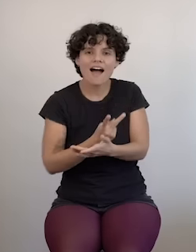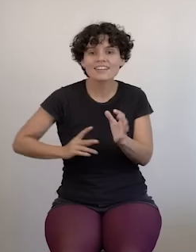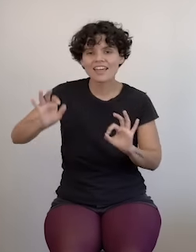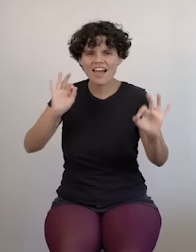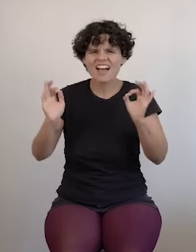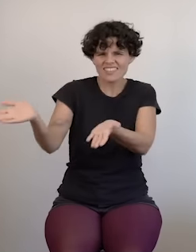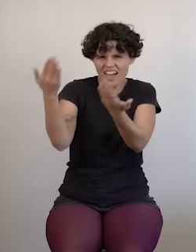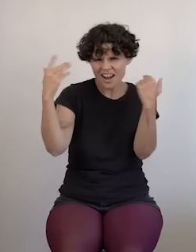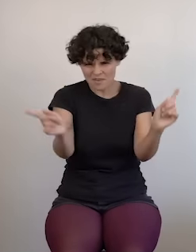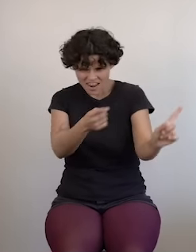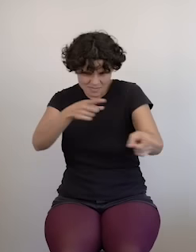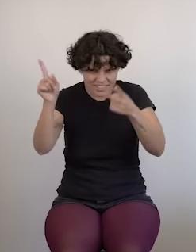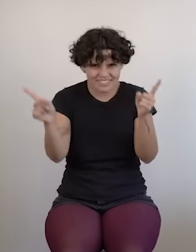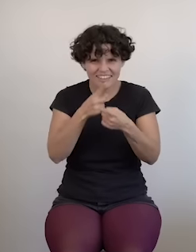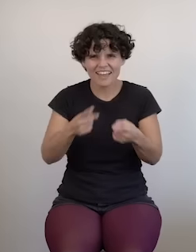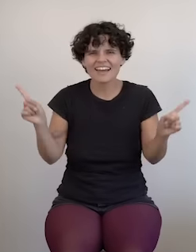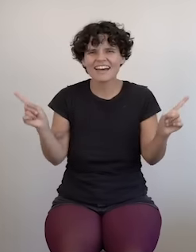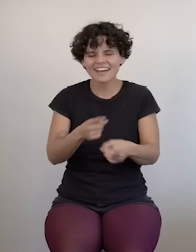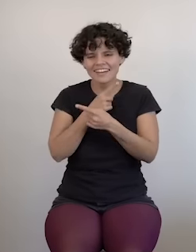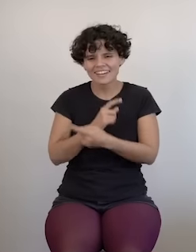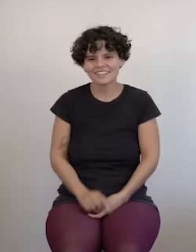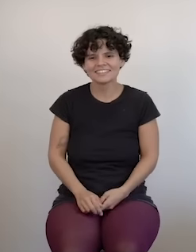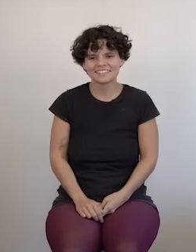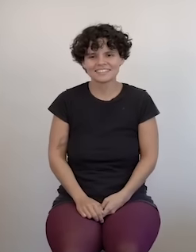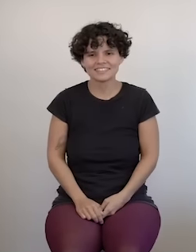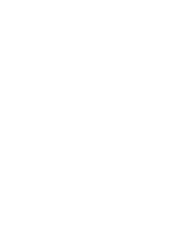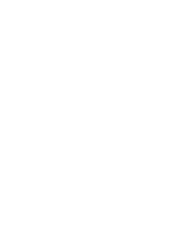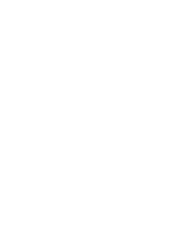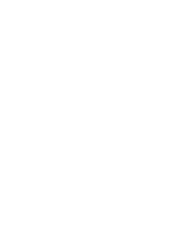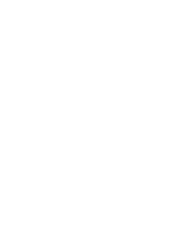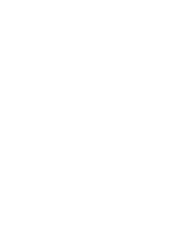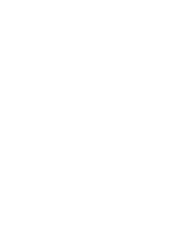bien. Arte elegante. ¡Tírame la pista!